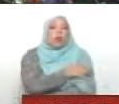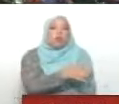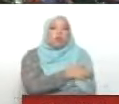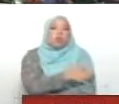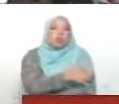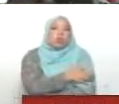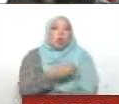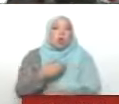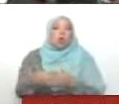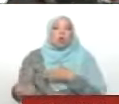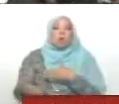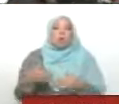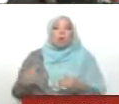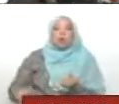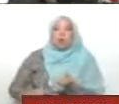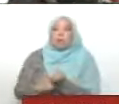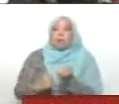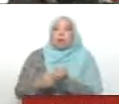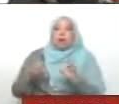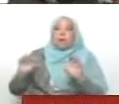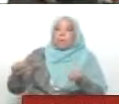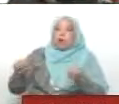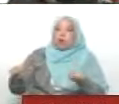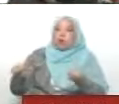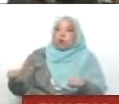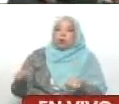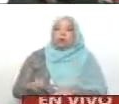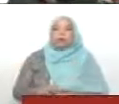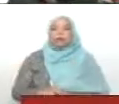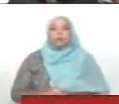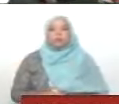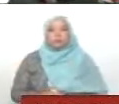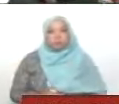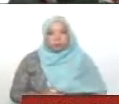derecha. Vamos con ustedes, motopirueta.